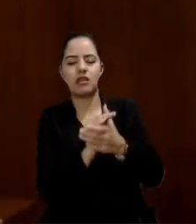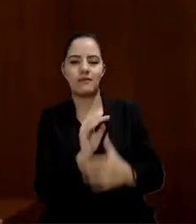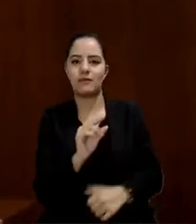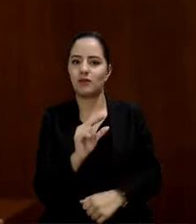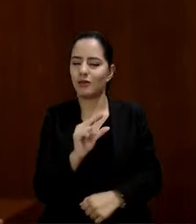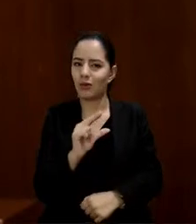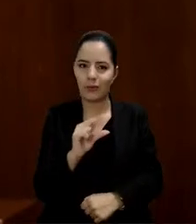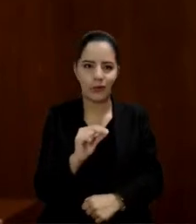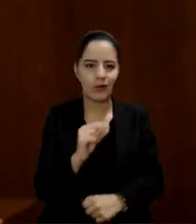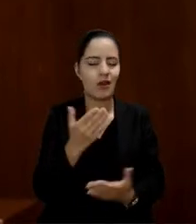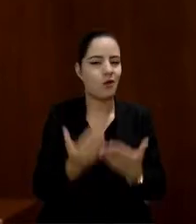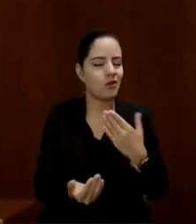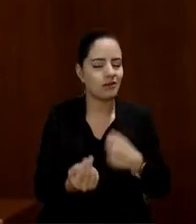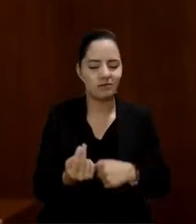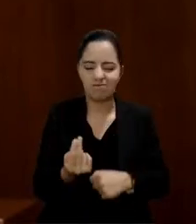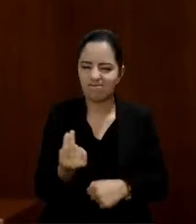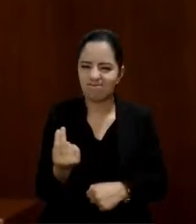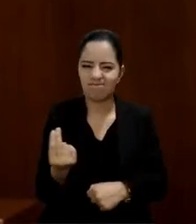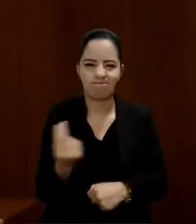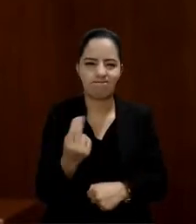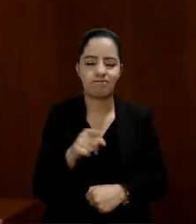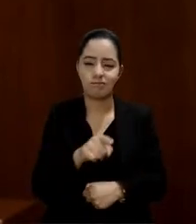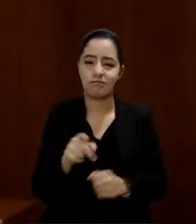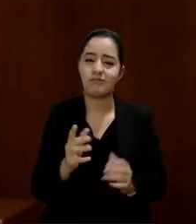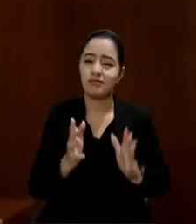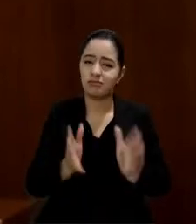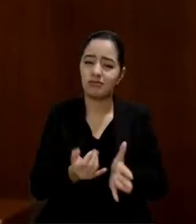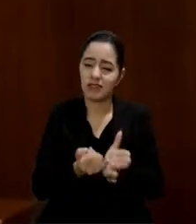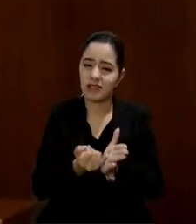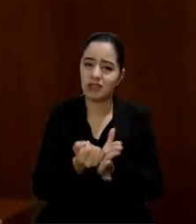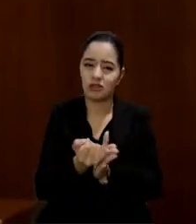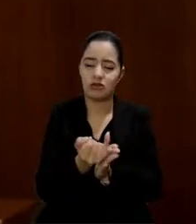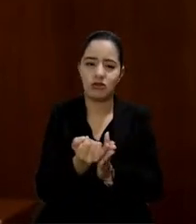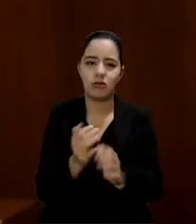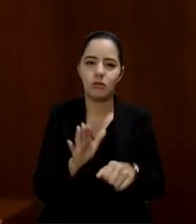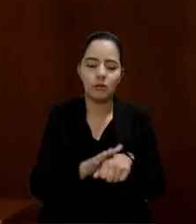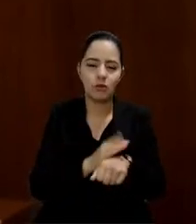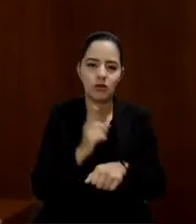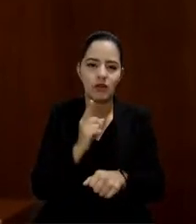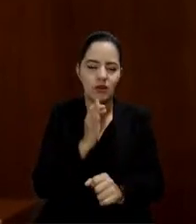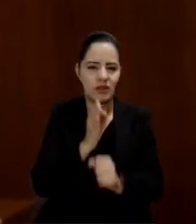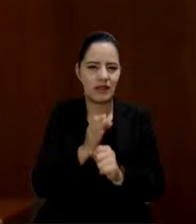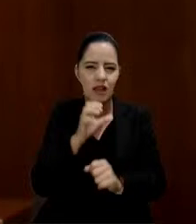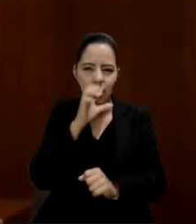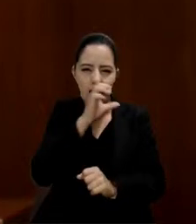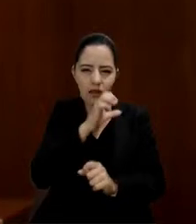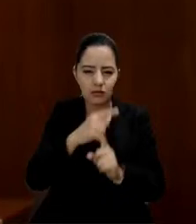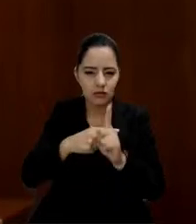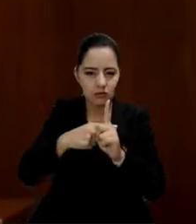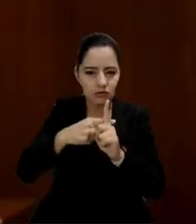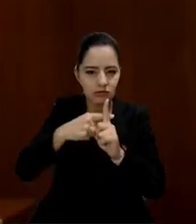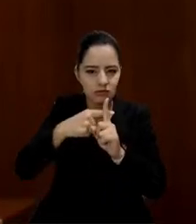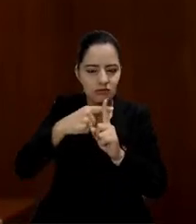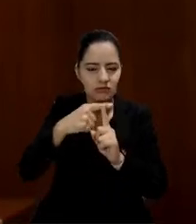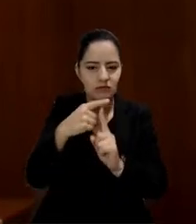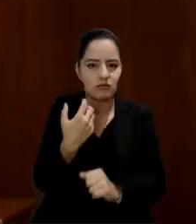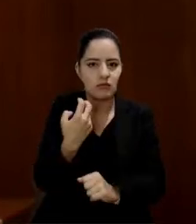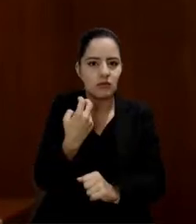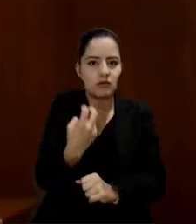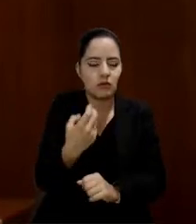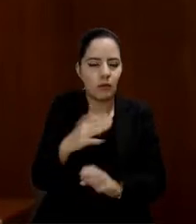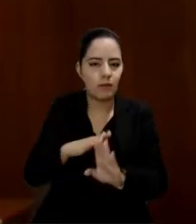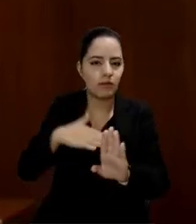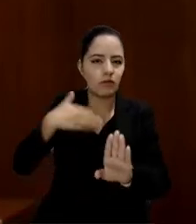tomar decisiones, pues el cambio climático es la mayor amenaza medioambiental a la que se enfrenta